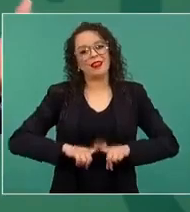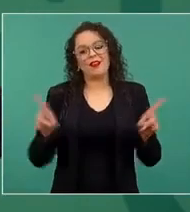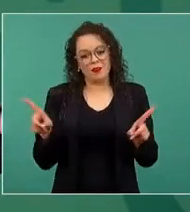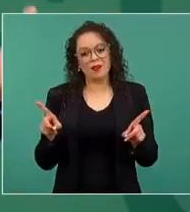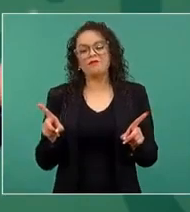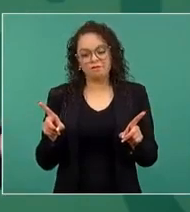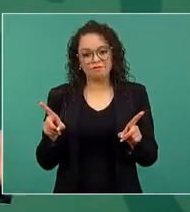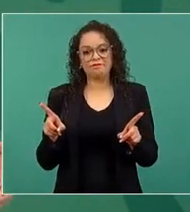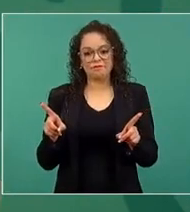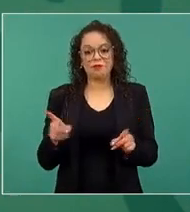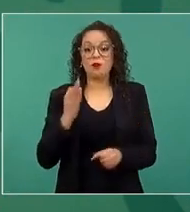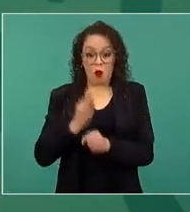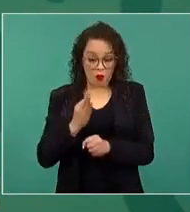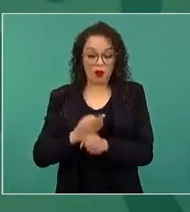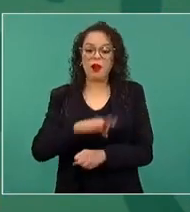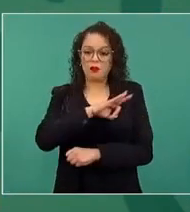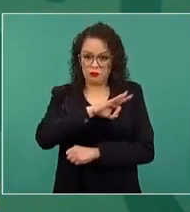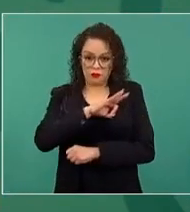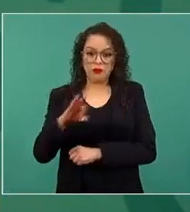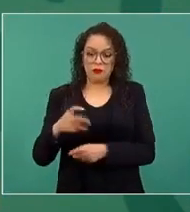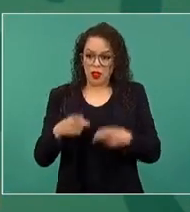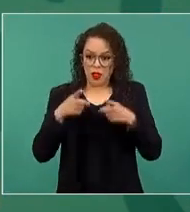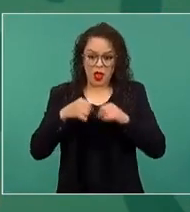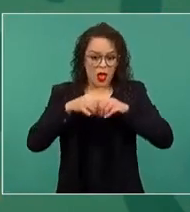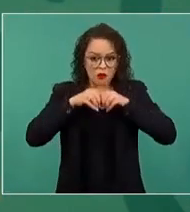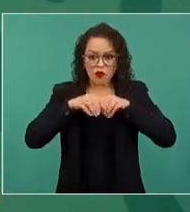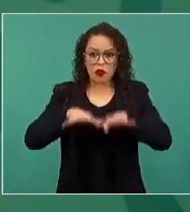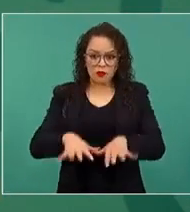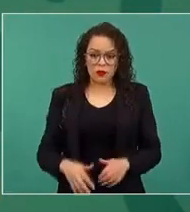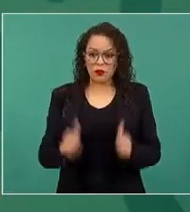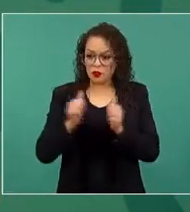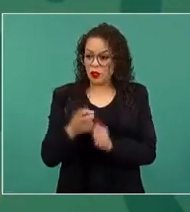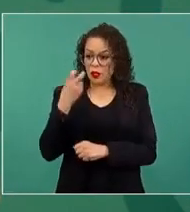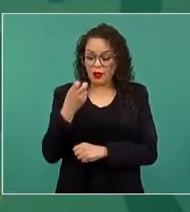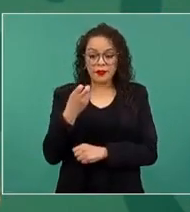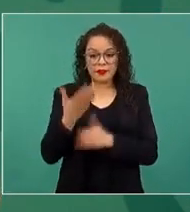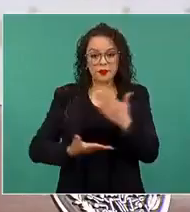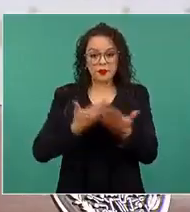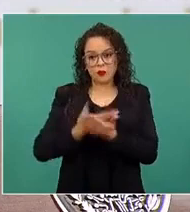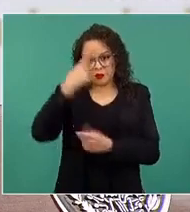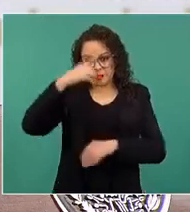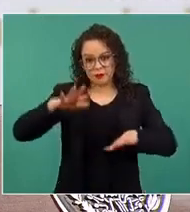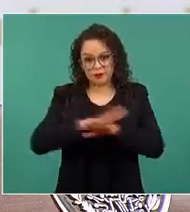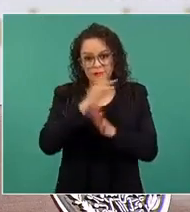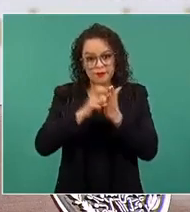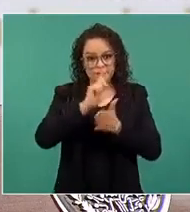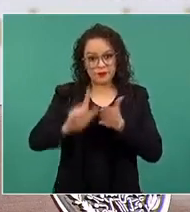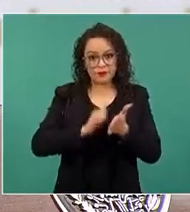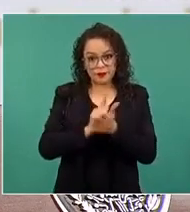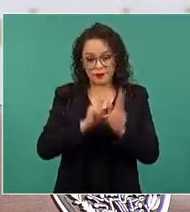tenemos posibilidad de informar. Con esta reforma eléctrica, pues se va a informar lo que